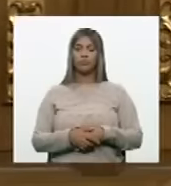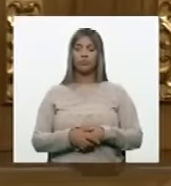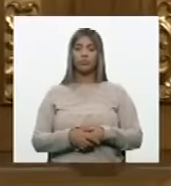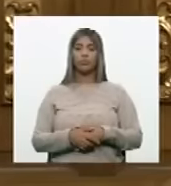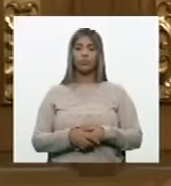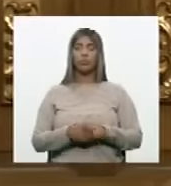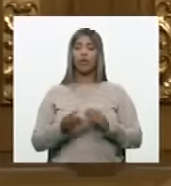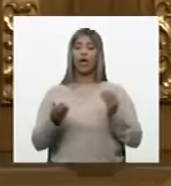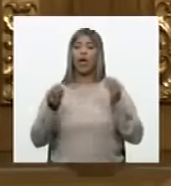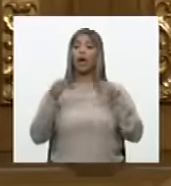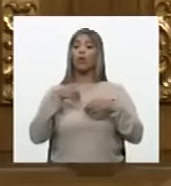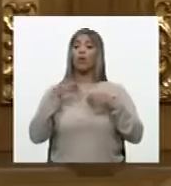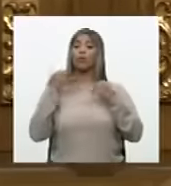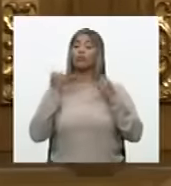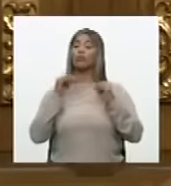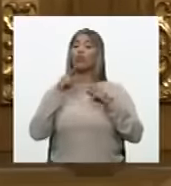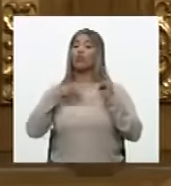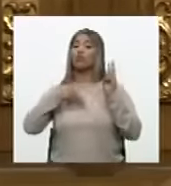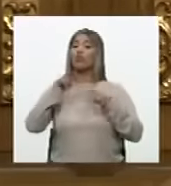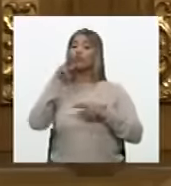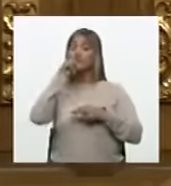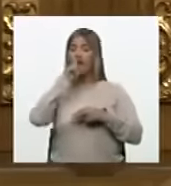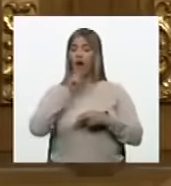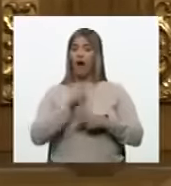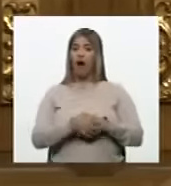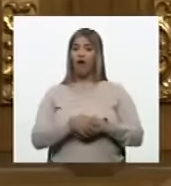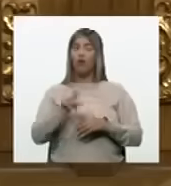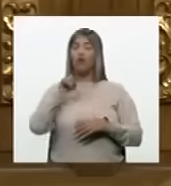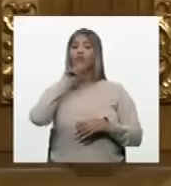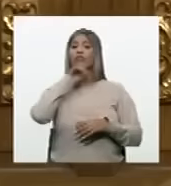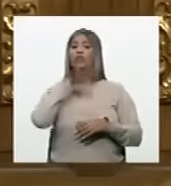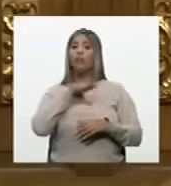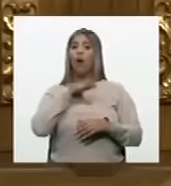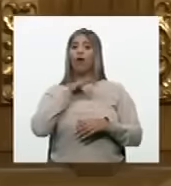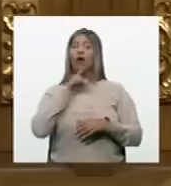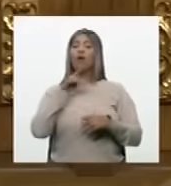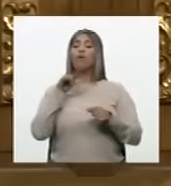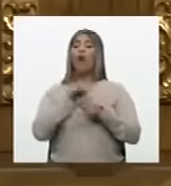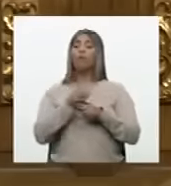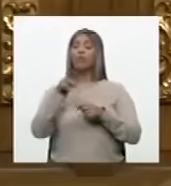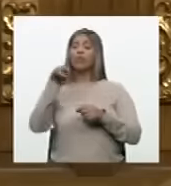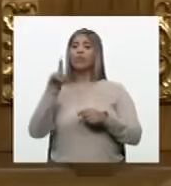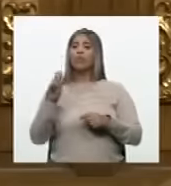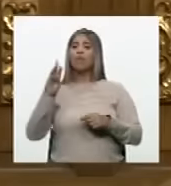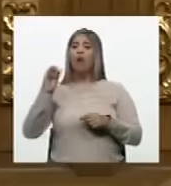Acuerdo en conmemoración de los 12 años del histórico golpe de timón.